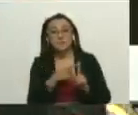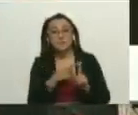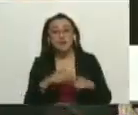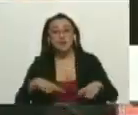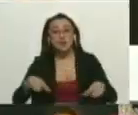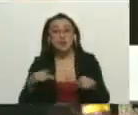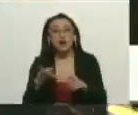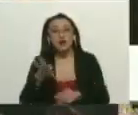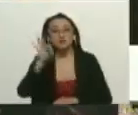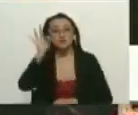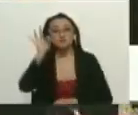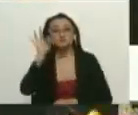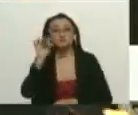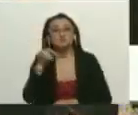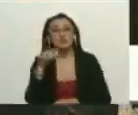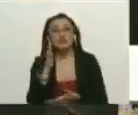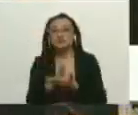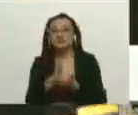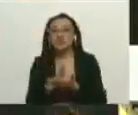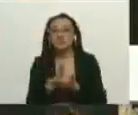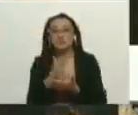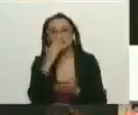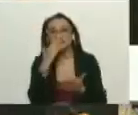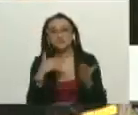lugar, como siempre lo hemos hecho.